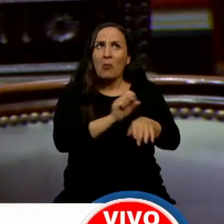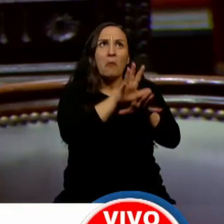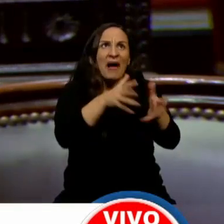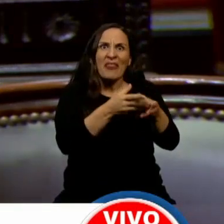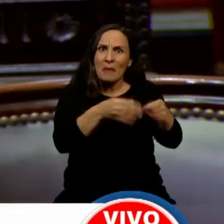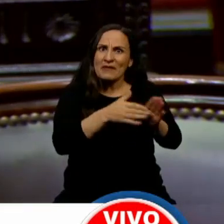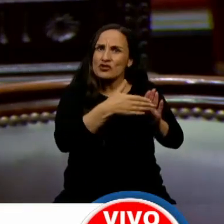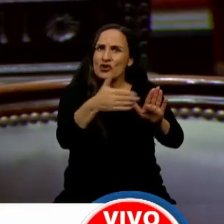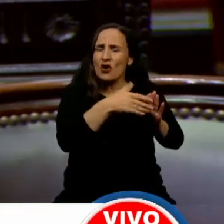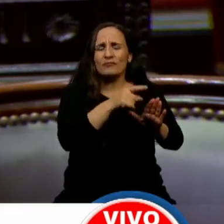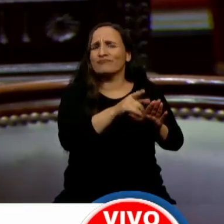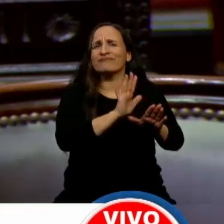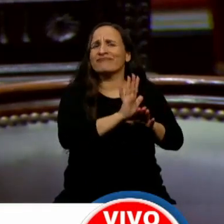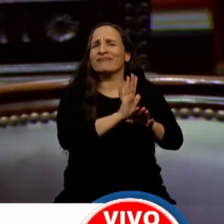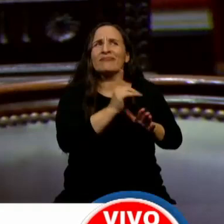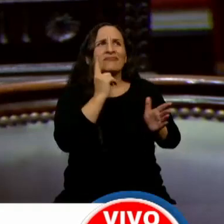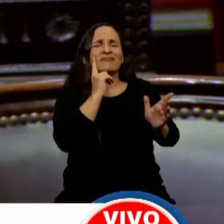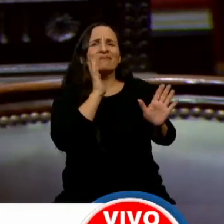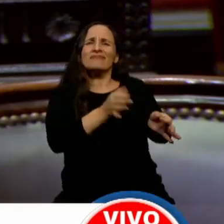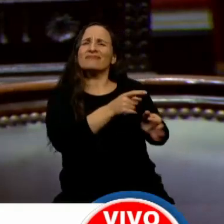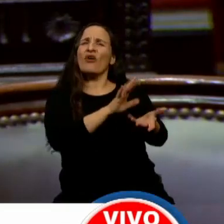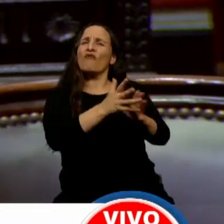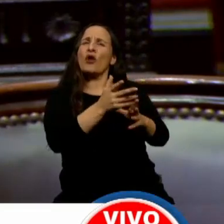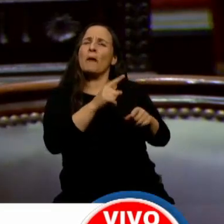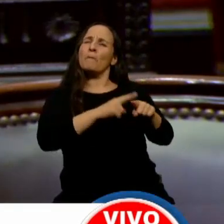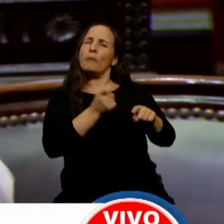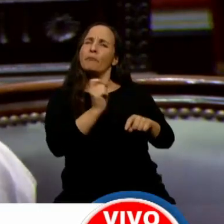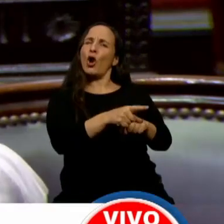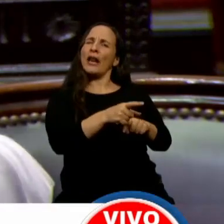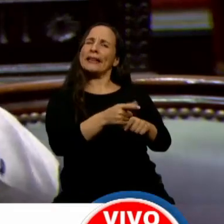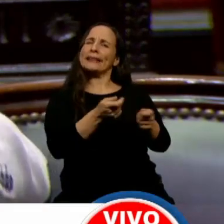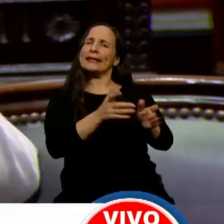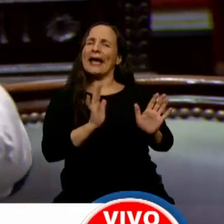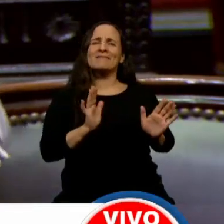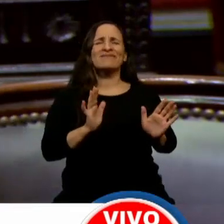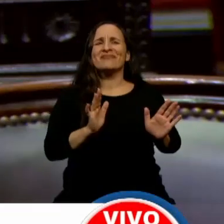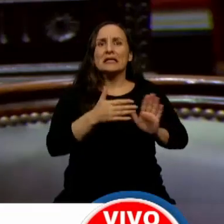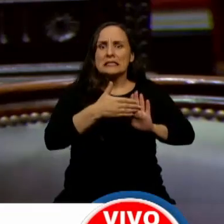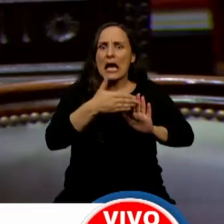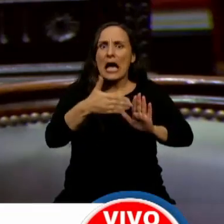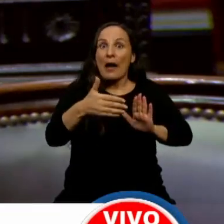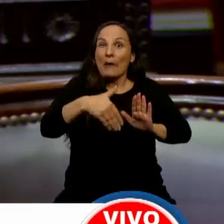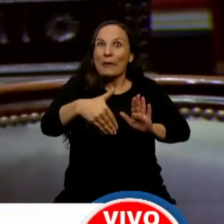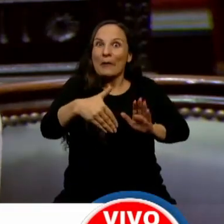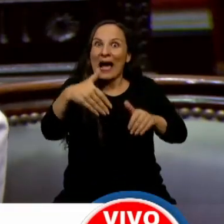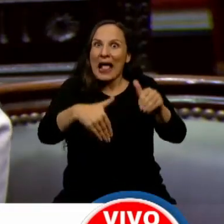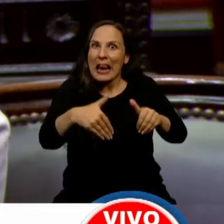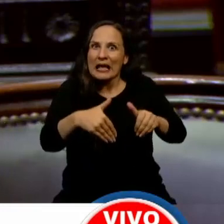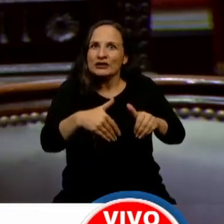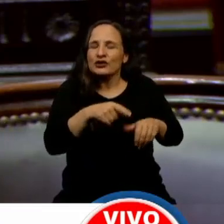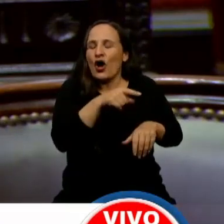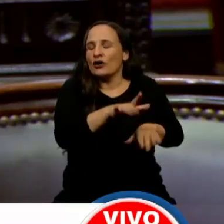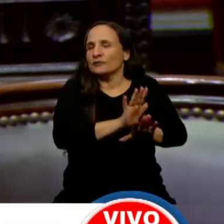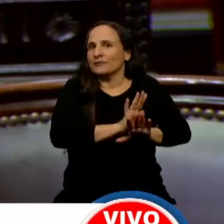pandemia, un extracto de una manera de hacer política y que creo que nos acercamos, a medida que va acercándose la elección, a su